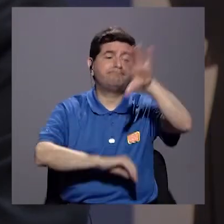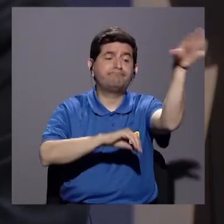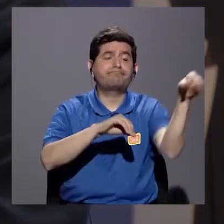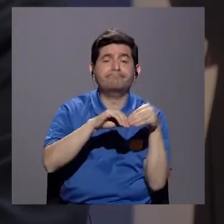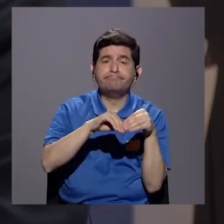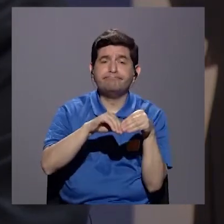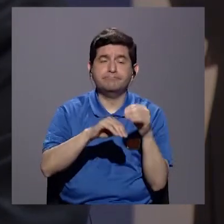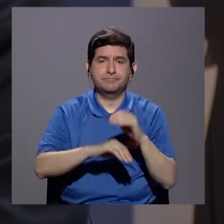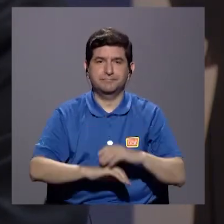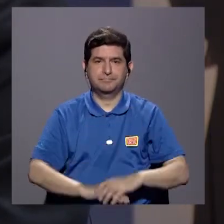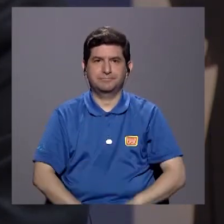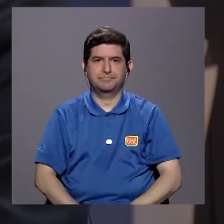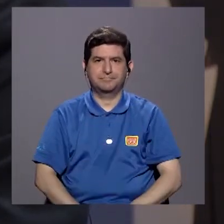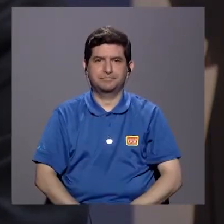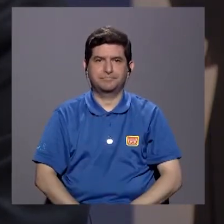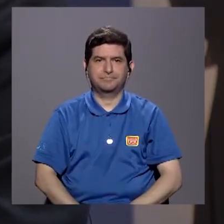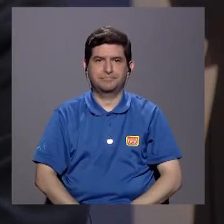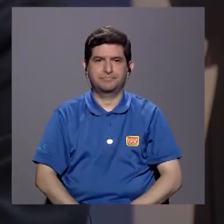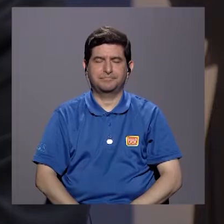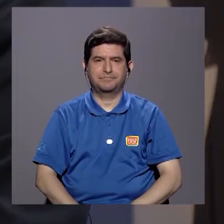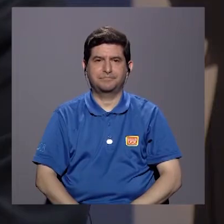además